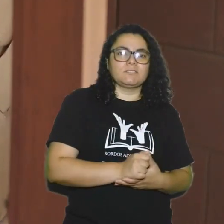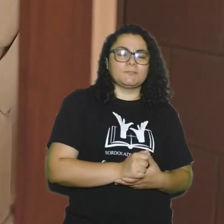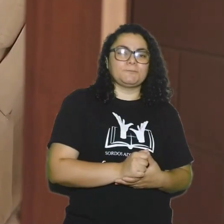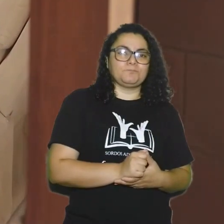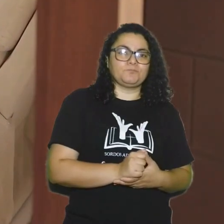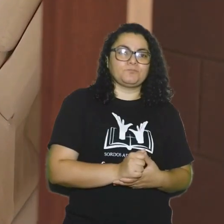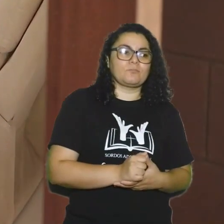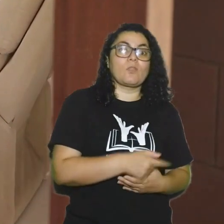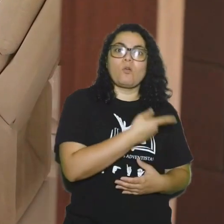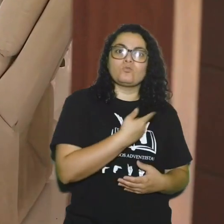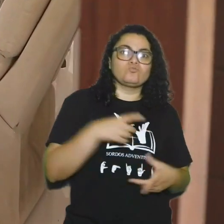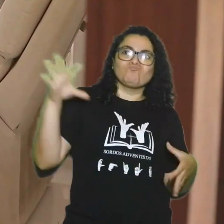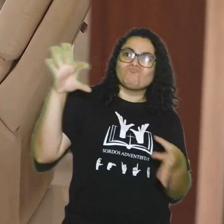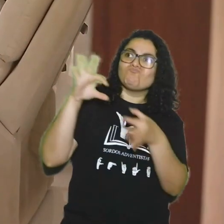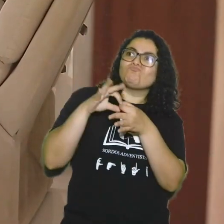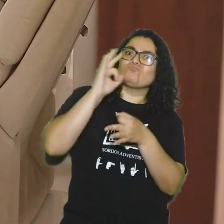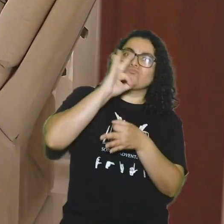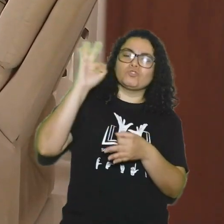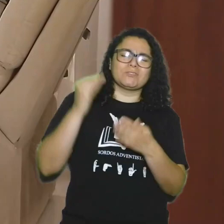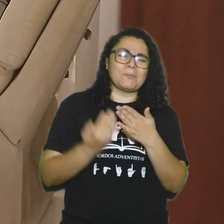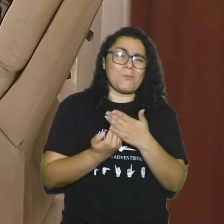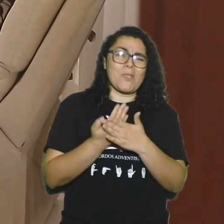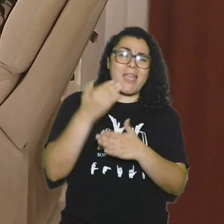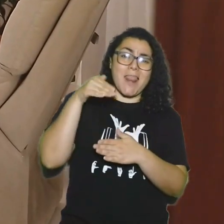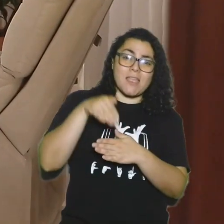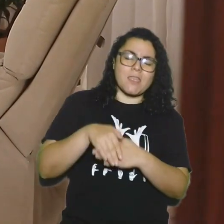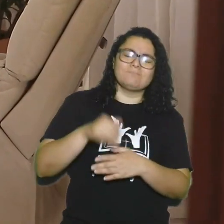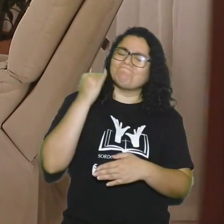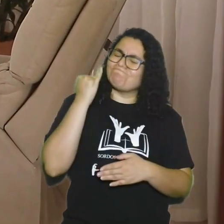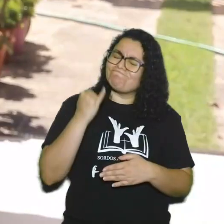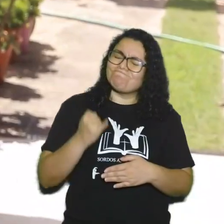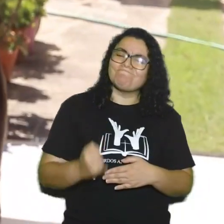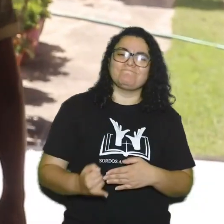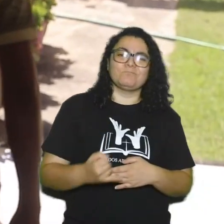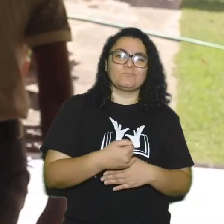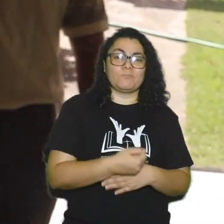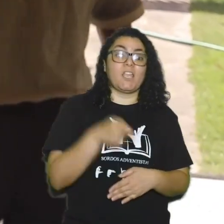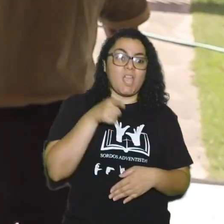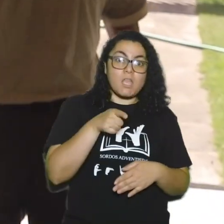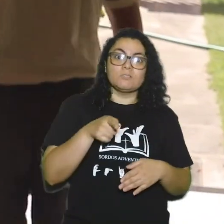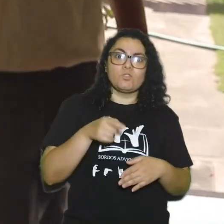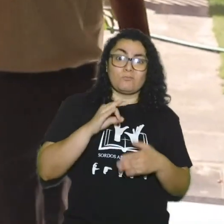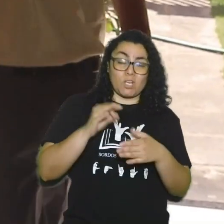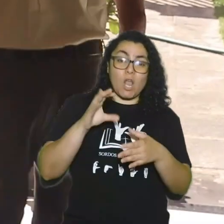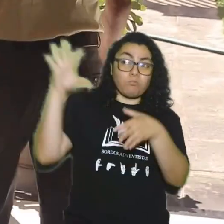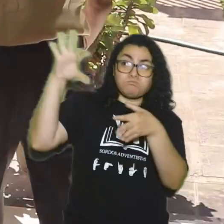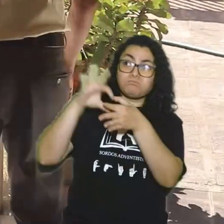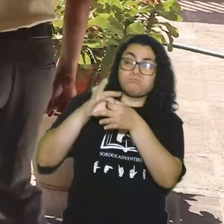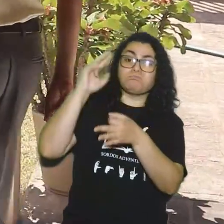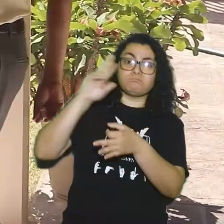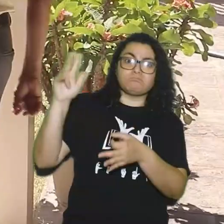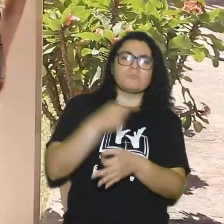tener momentos de comunión con Dios, en la mañana y en la tarde. Eso nos ha fortalecido mucho frente a los